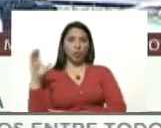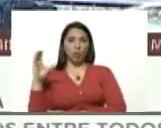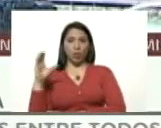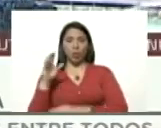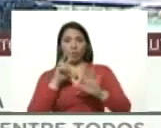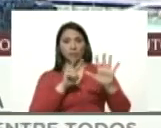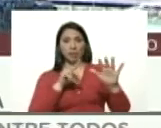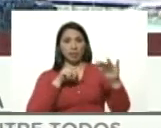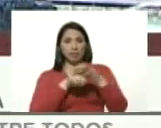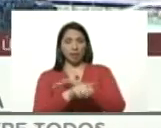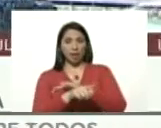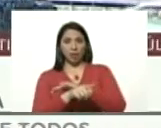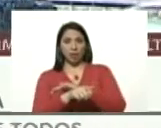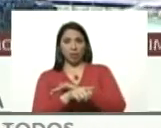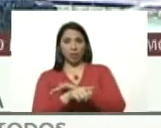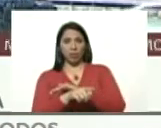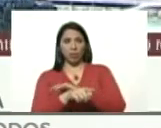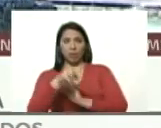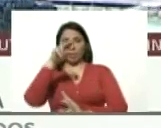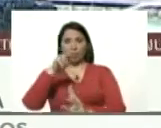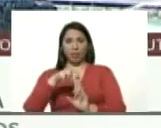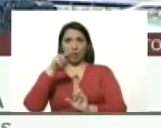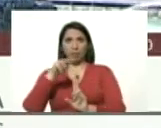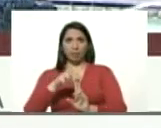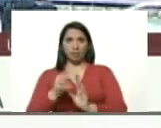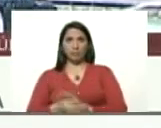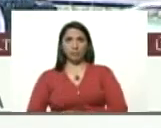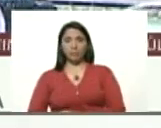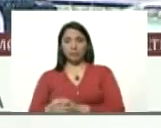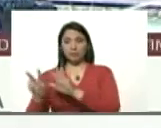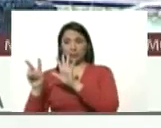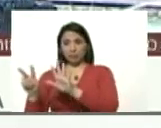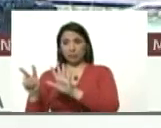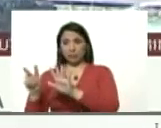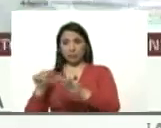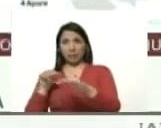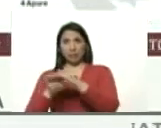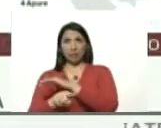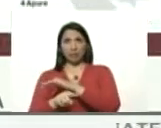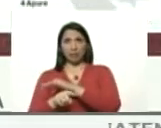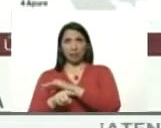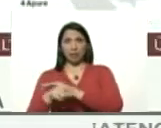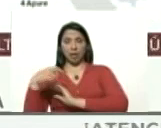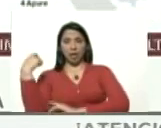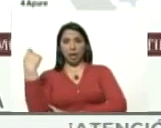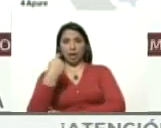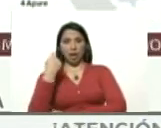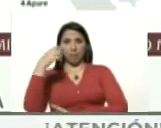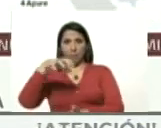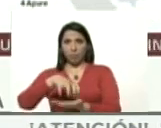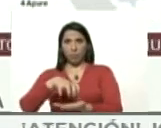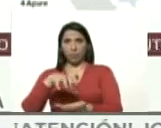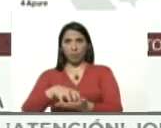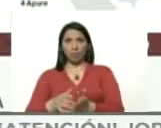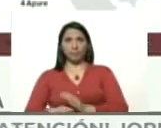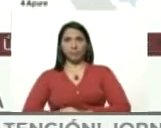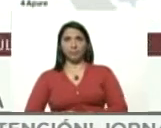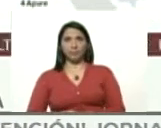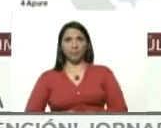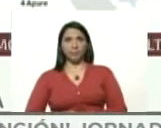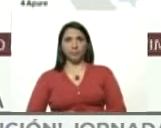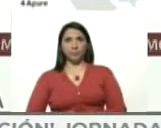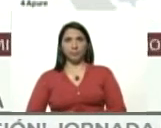7 entraron por el PASI de Táchira y 7 entraron por el PASI del estado Apure.